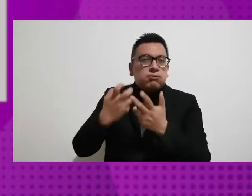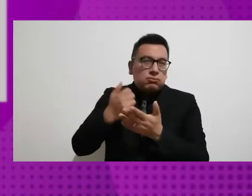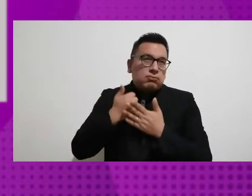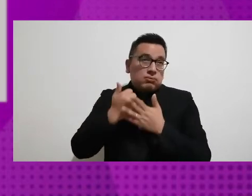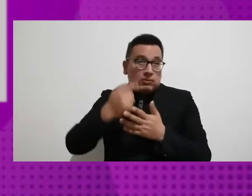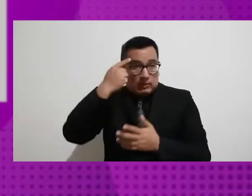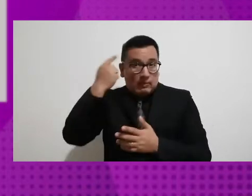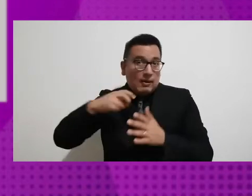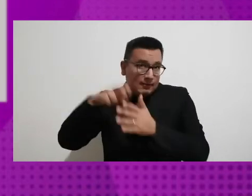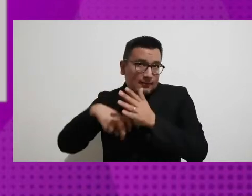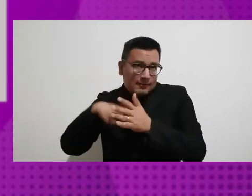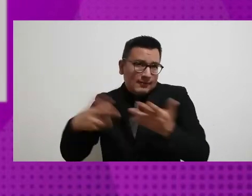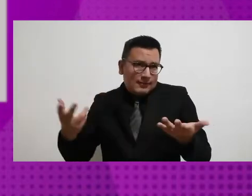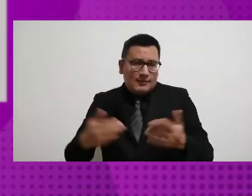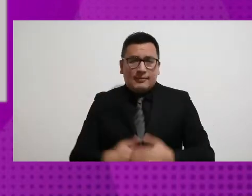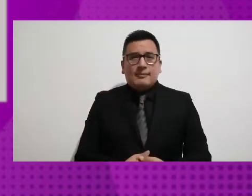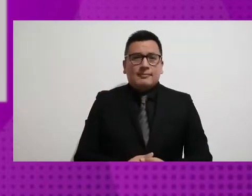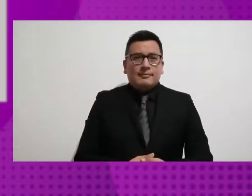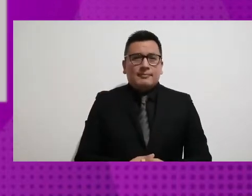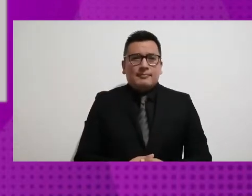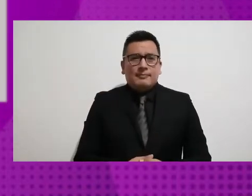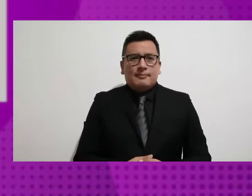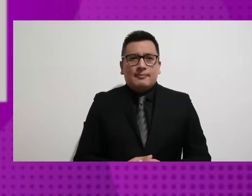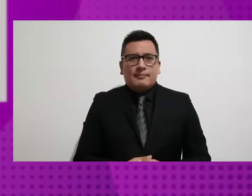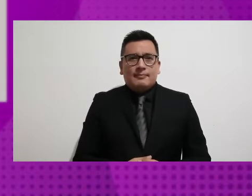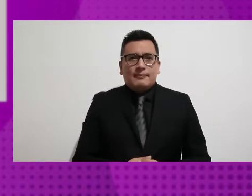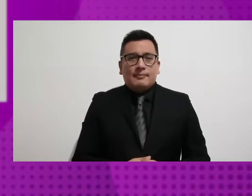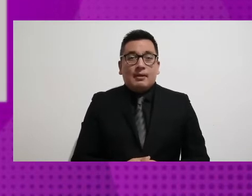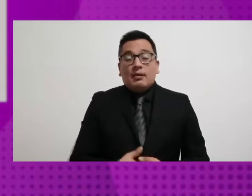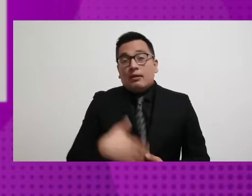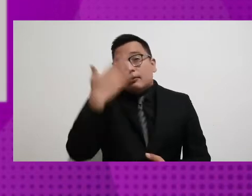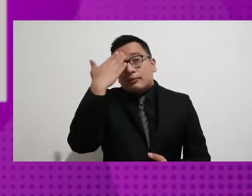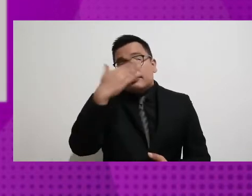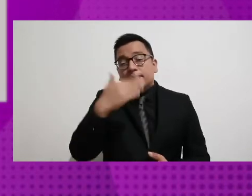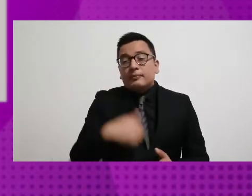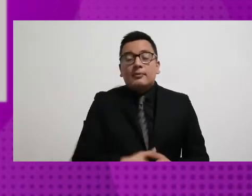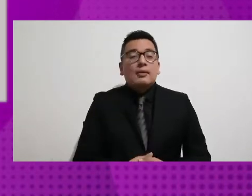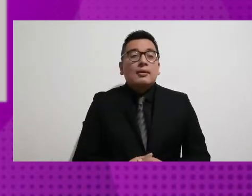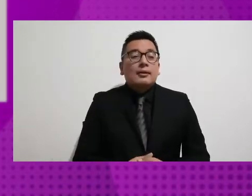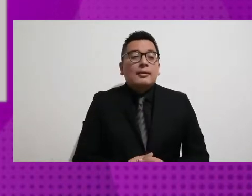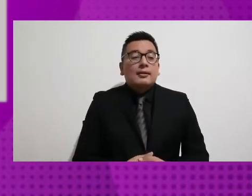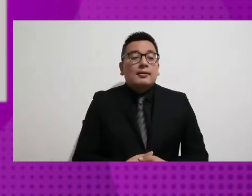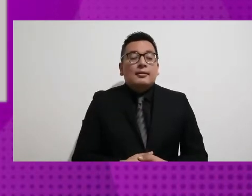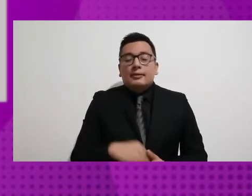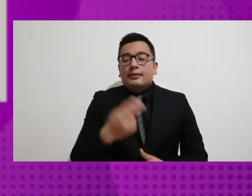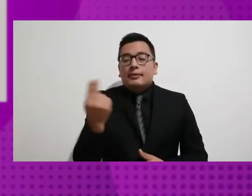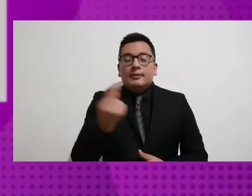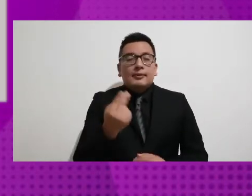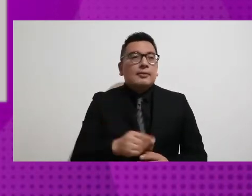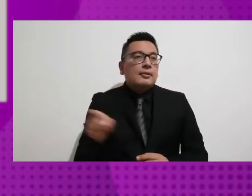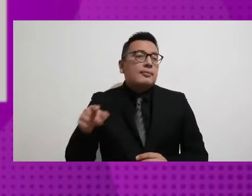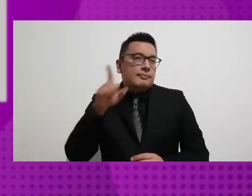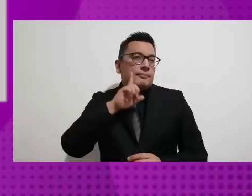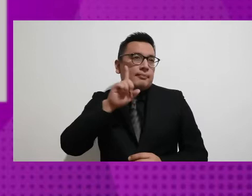en esta materia, ¿no? Por una parte, en la garantía de la participación de la política